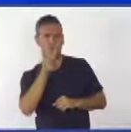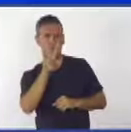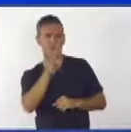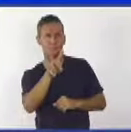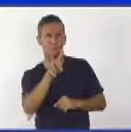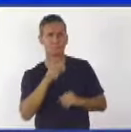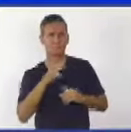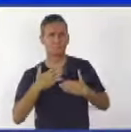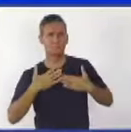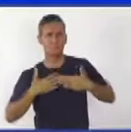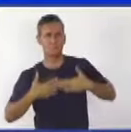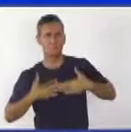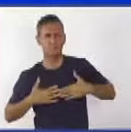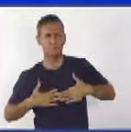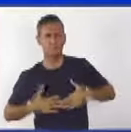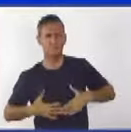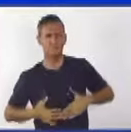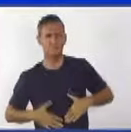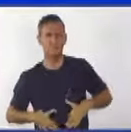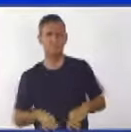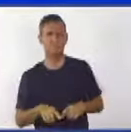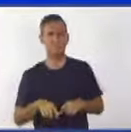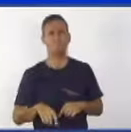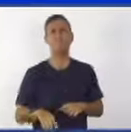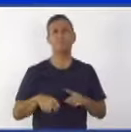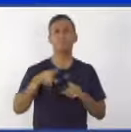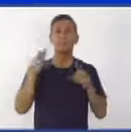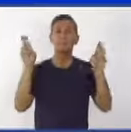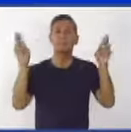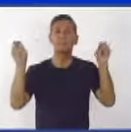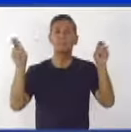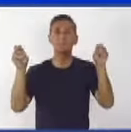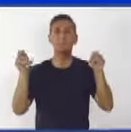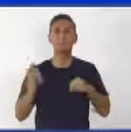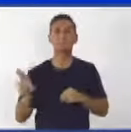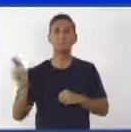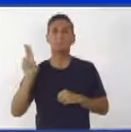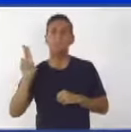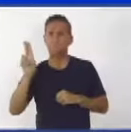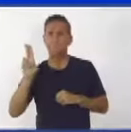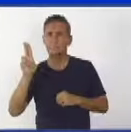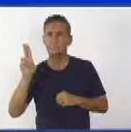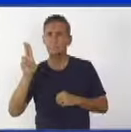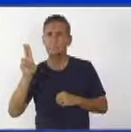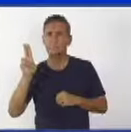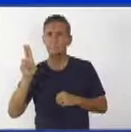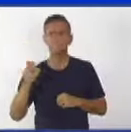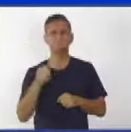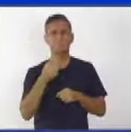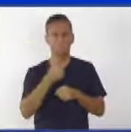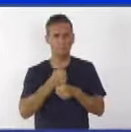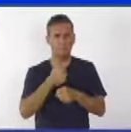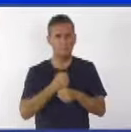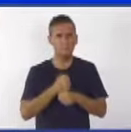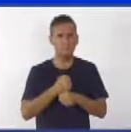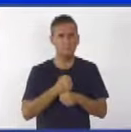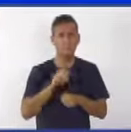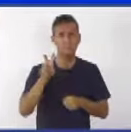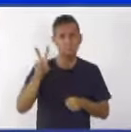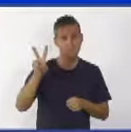observen ustedes detenidamente el título de la unidad que vamos a